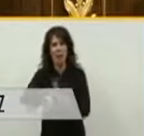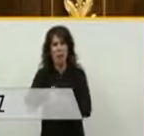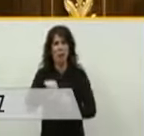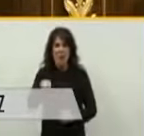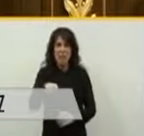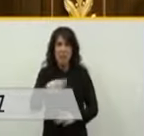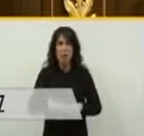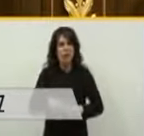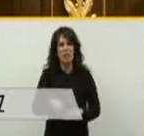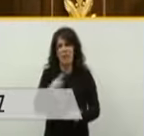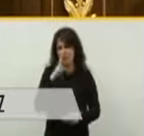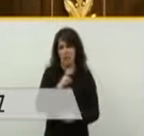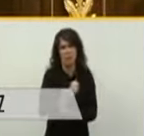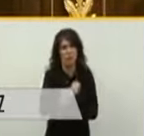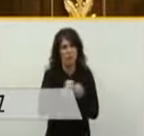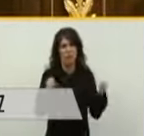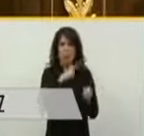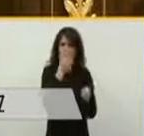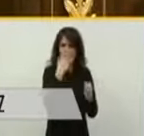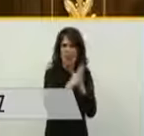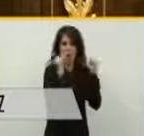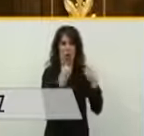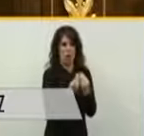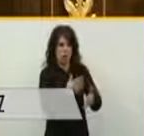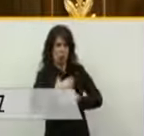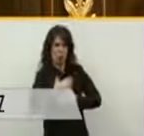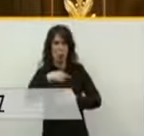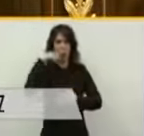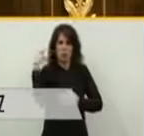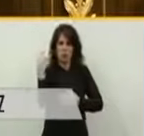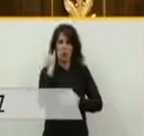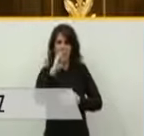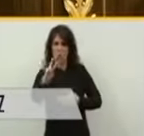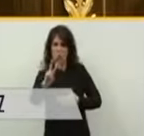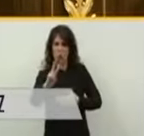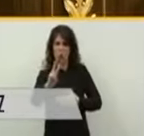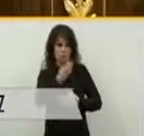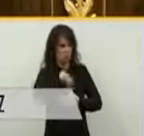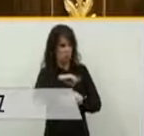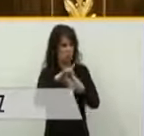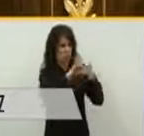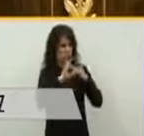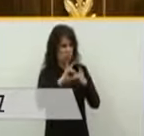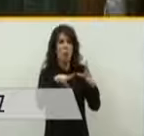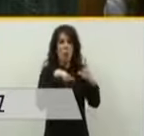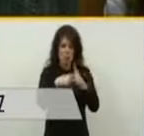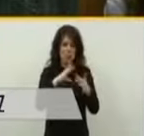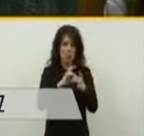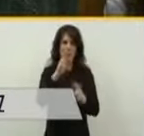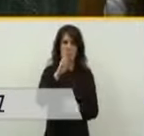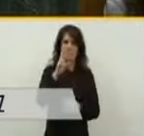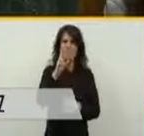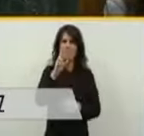Sánchez. Póngase usted de acuerdo con nosotros, con Compromís, con Izquierda Unida, dialogue con el Partido Nacionalista Vasco. Hay fuerzas